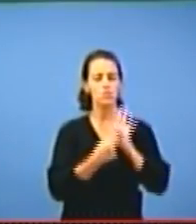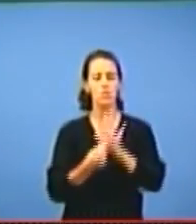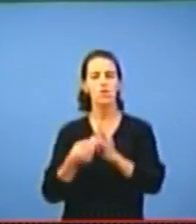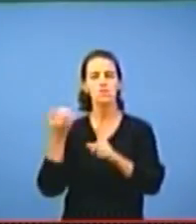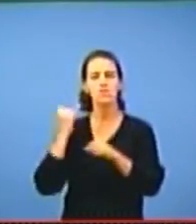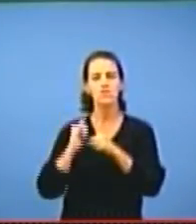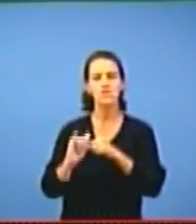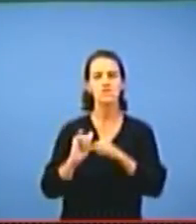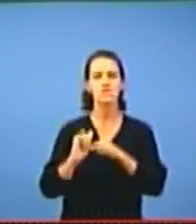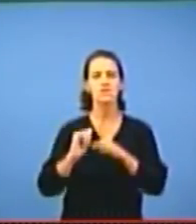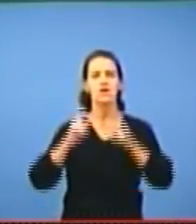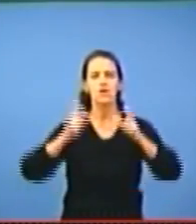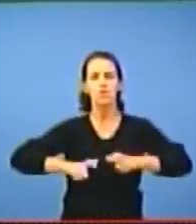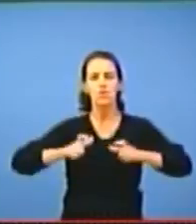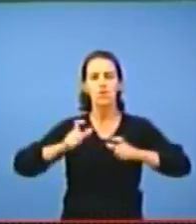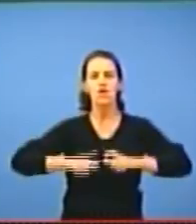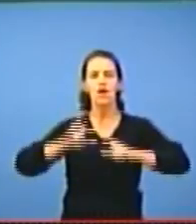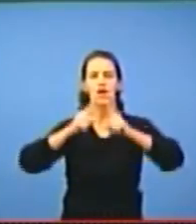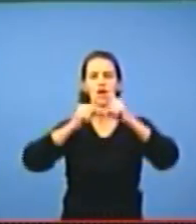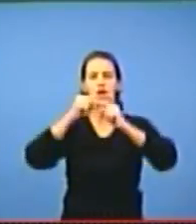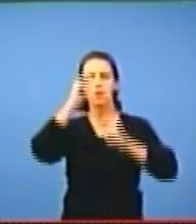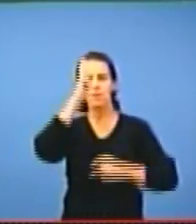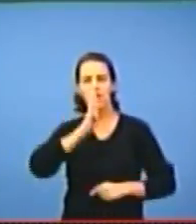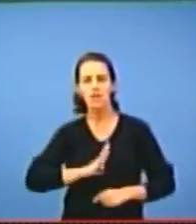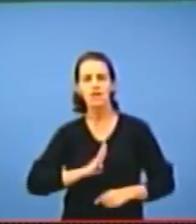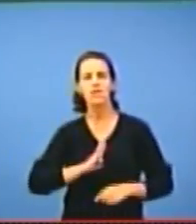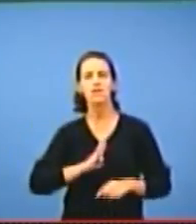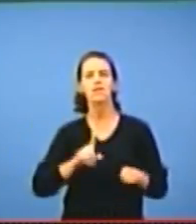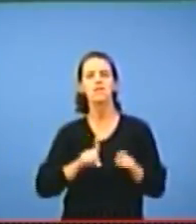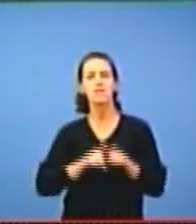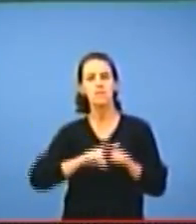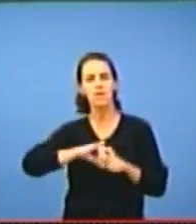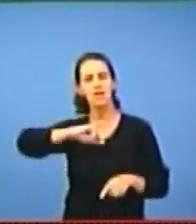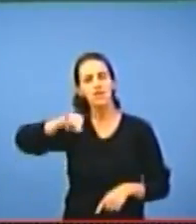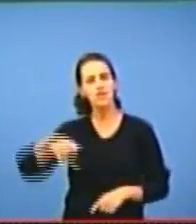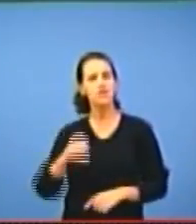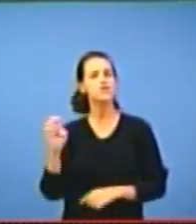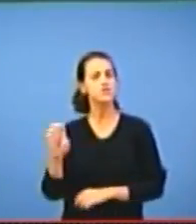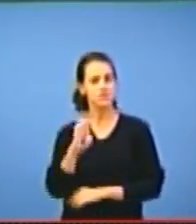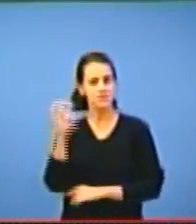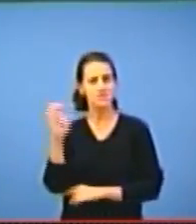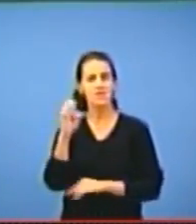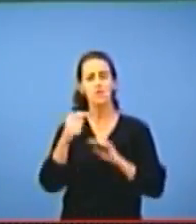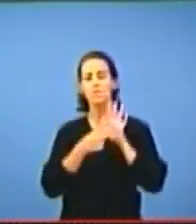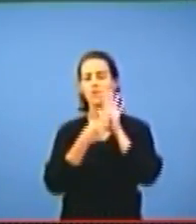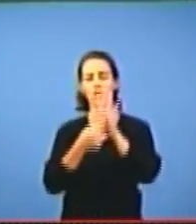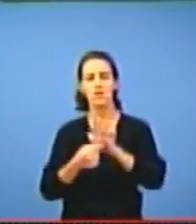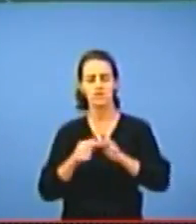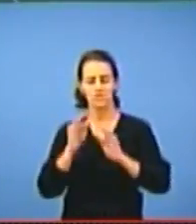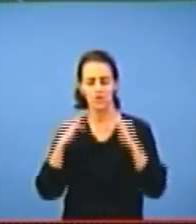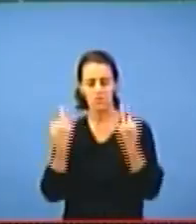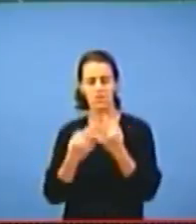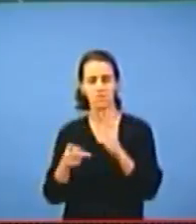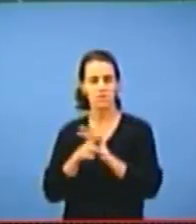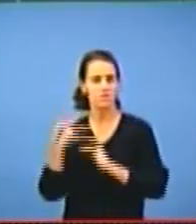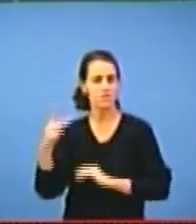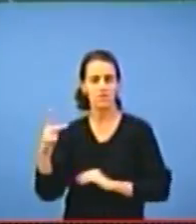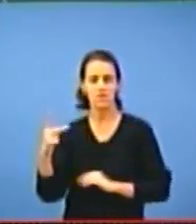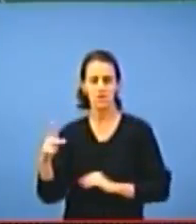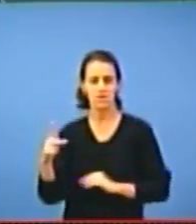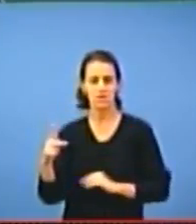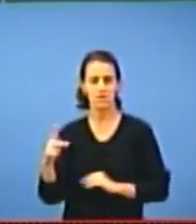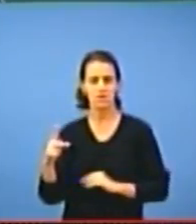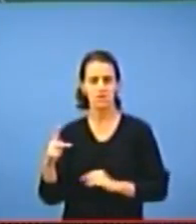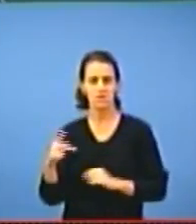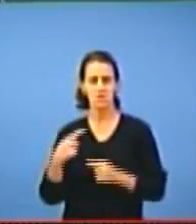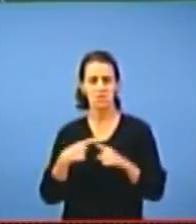hablaba de la casa de Jezel, Isaí, que iba a ser llamado Nazareno. Aquí algunos